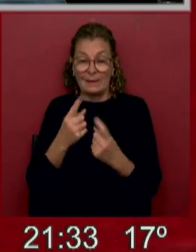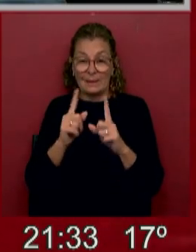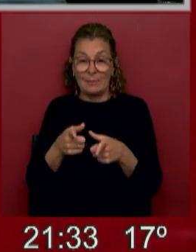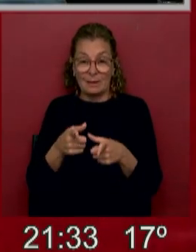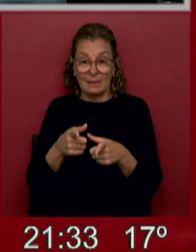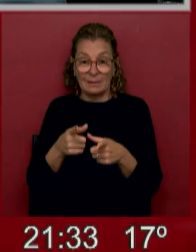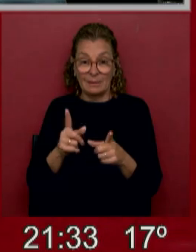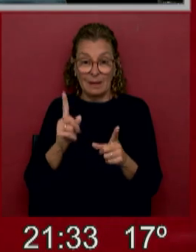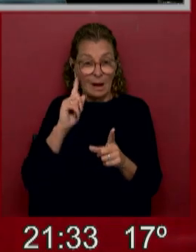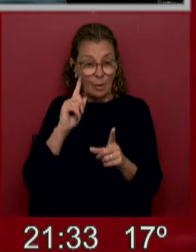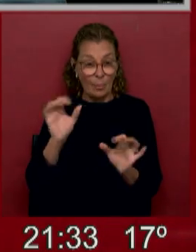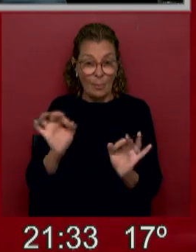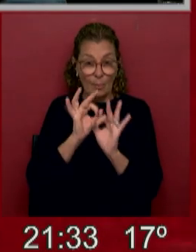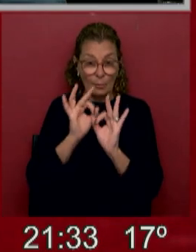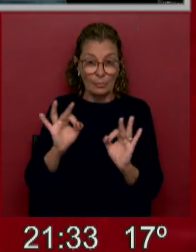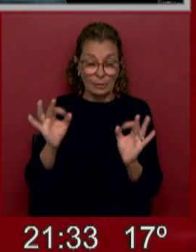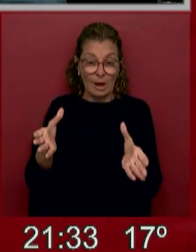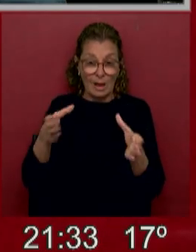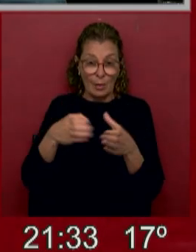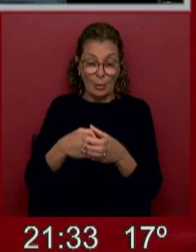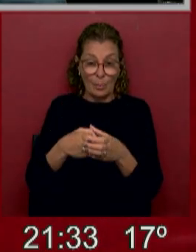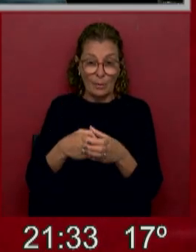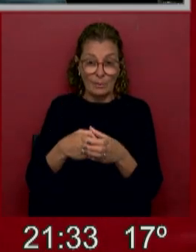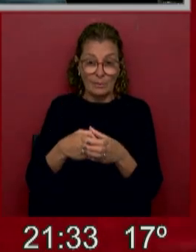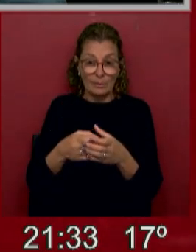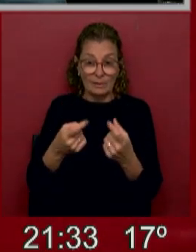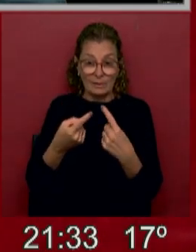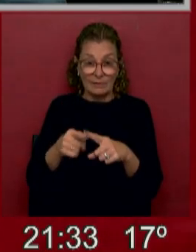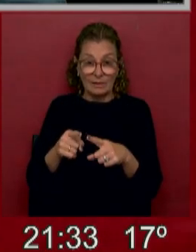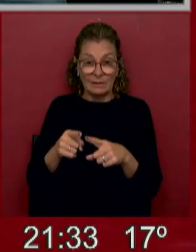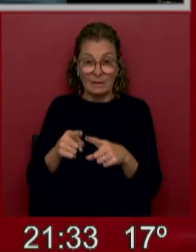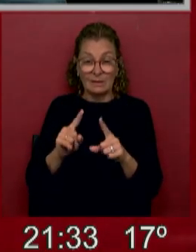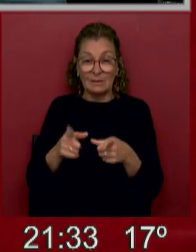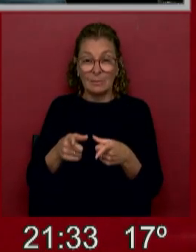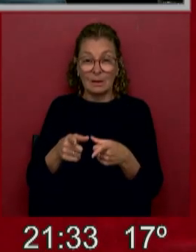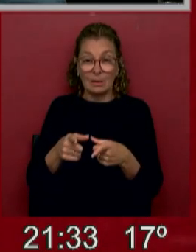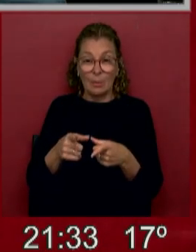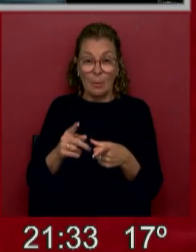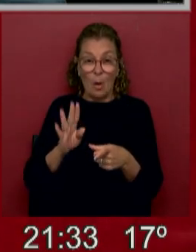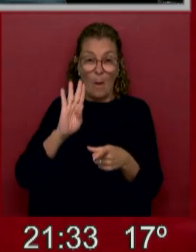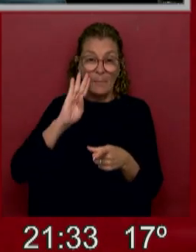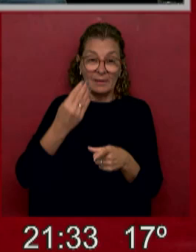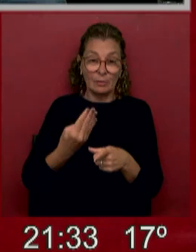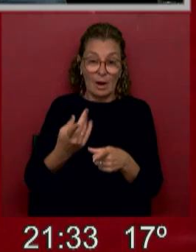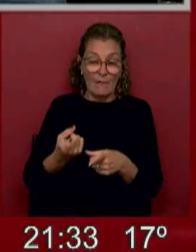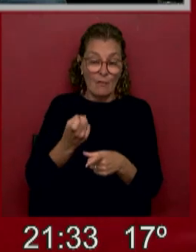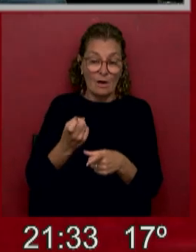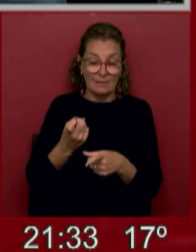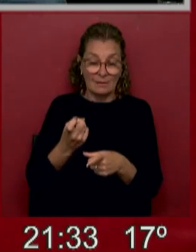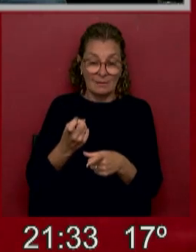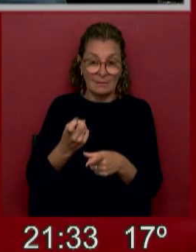además del sonido de la banda, que es particular y que les da una personalidad fuerte,